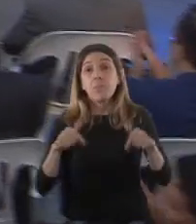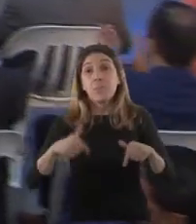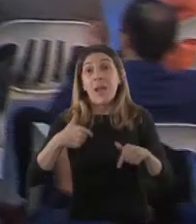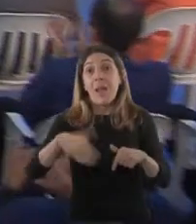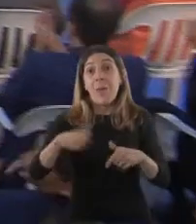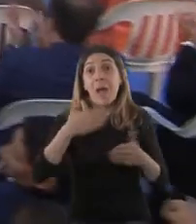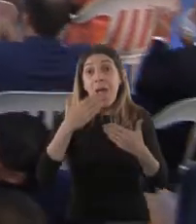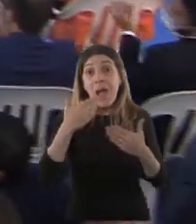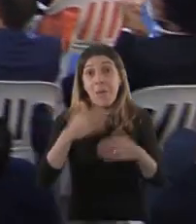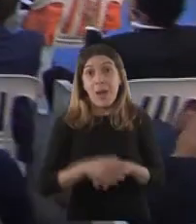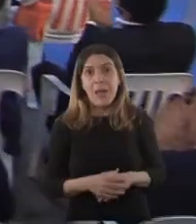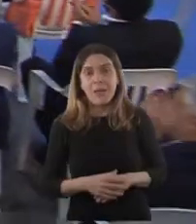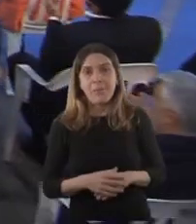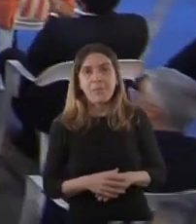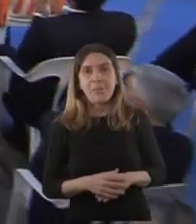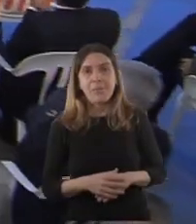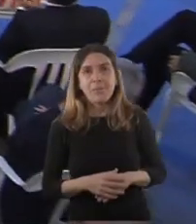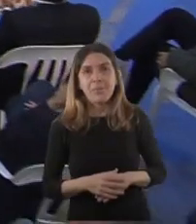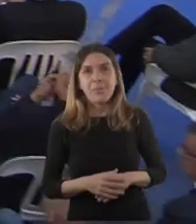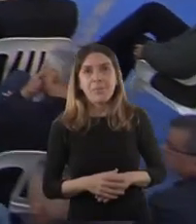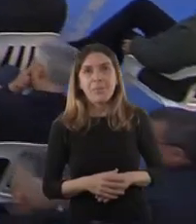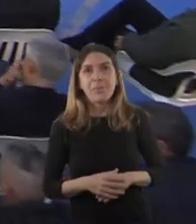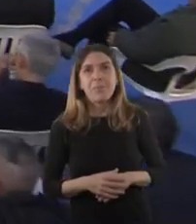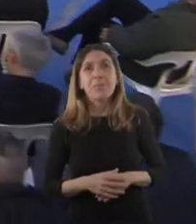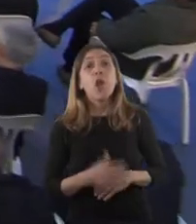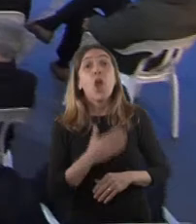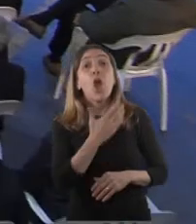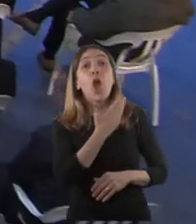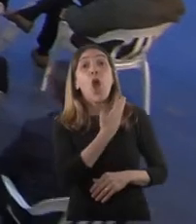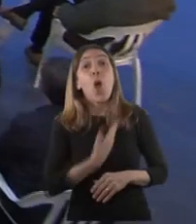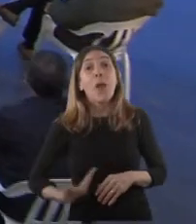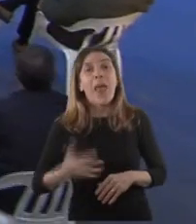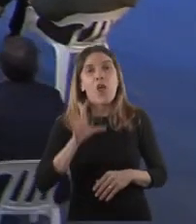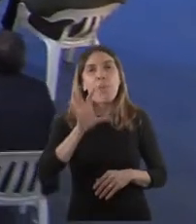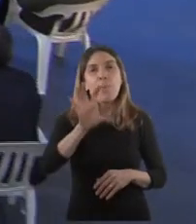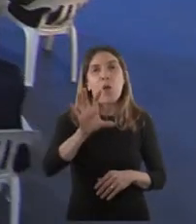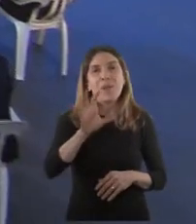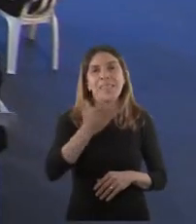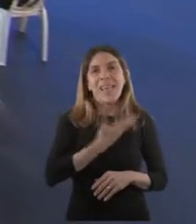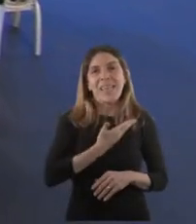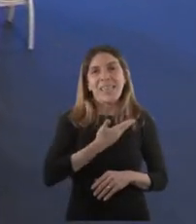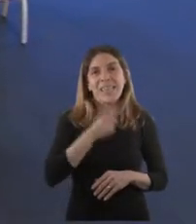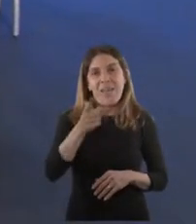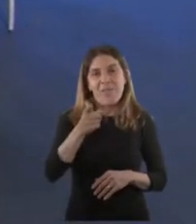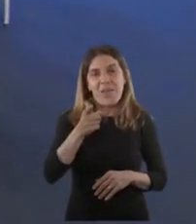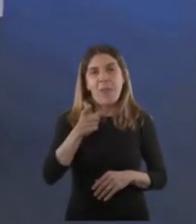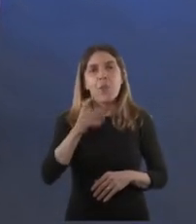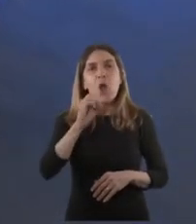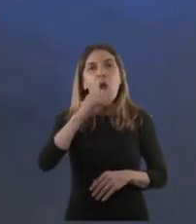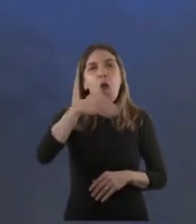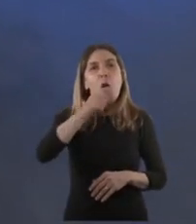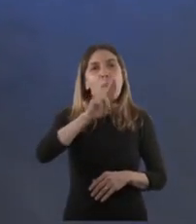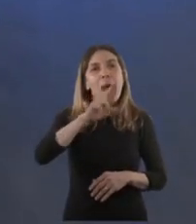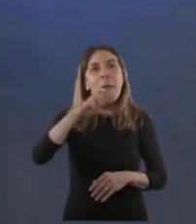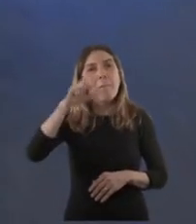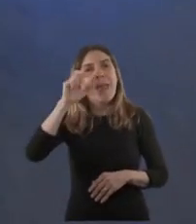Seguidamente hará uso de la palabra el señor gobernador de la provincia de Santa Fe, Omar